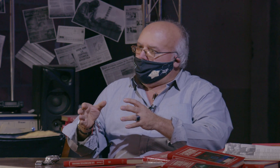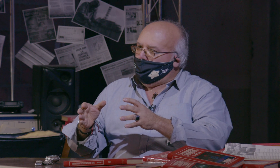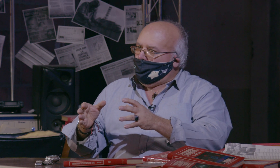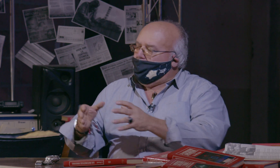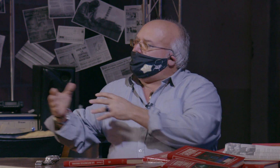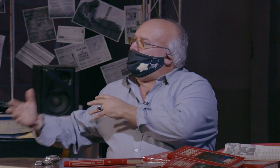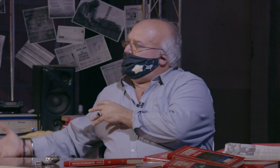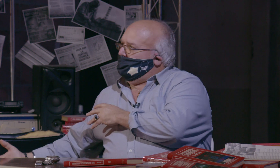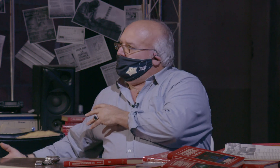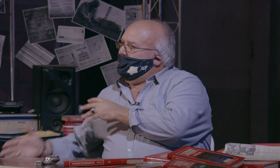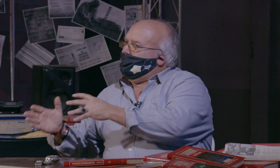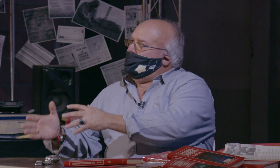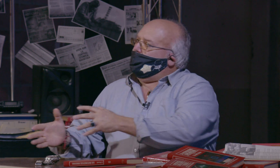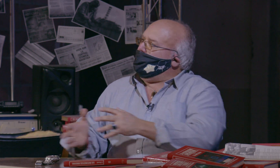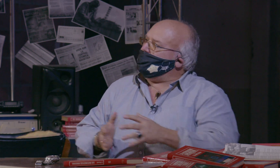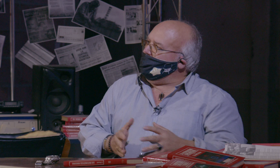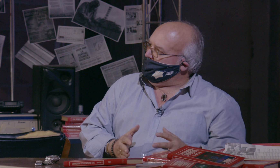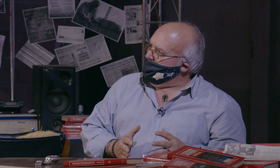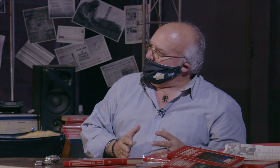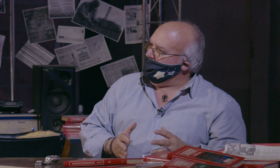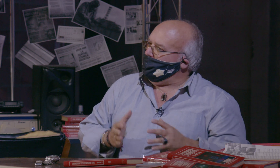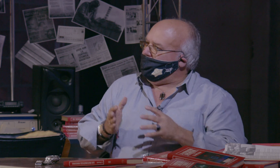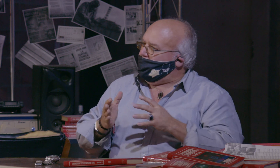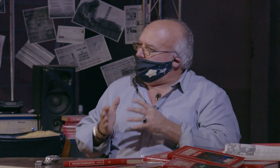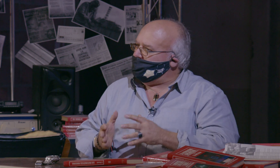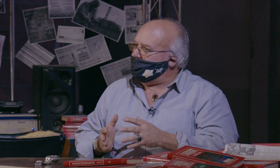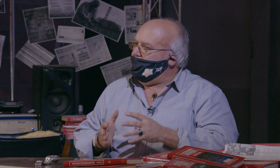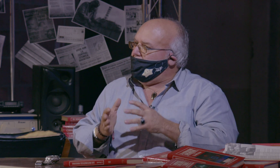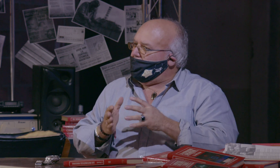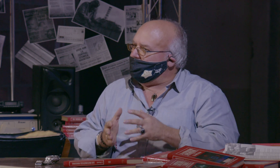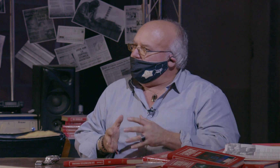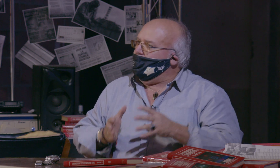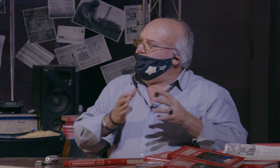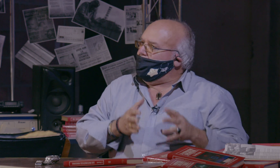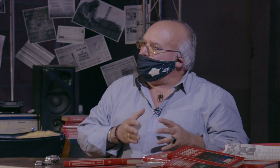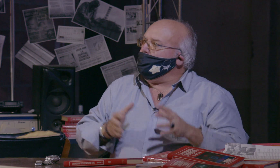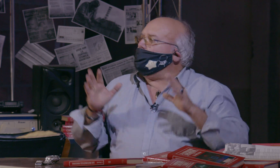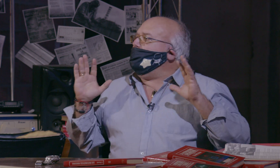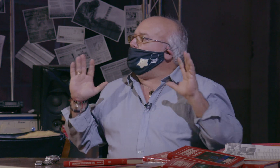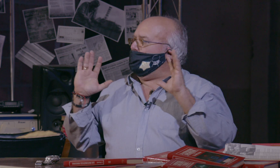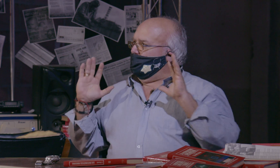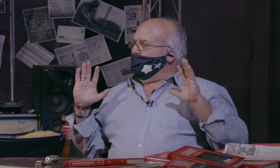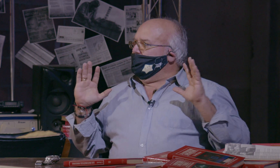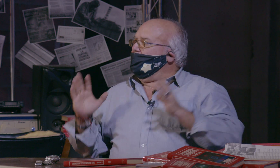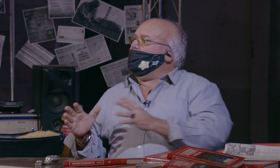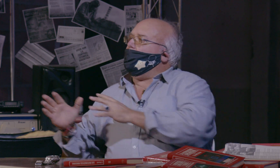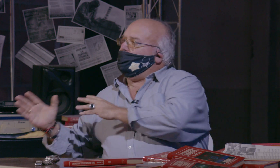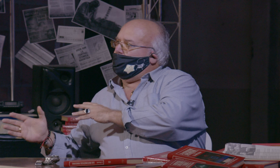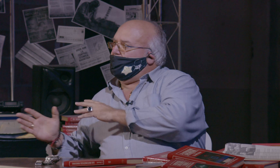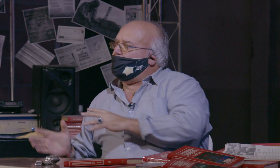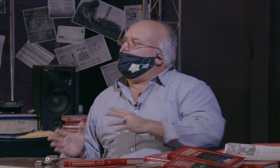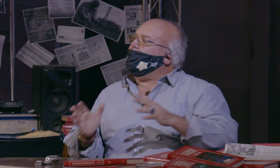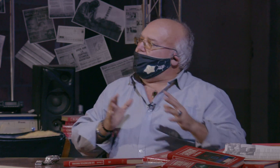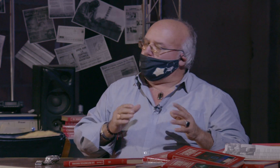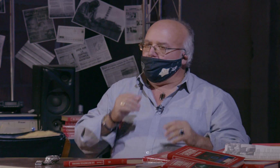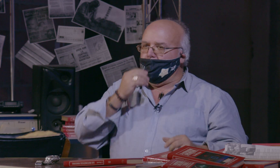contacto estrecho, desarrollas síntomas, que ya pasas a ser caso sospechoso. Uh-huh. Ya no es contacto,